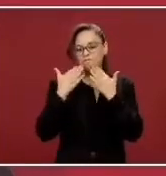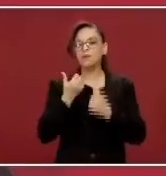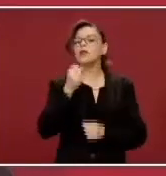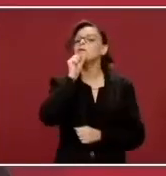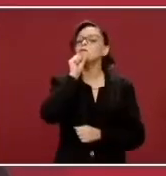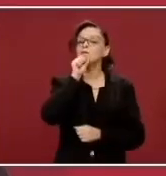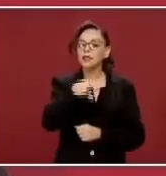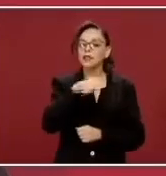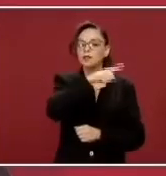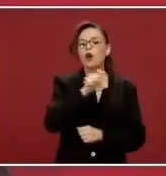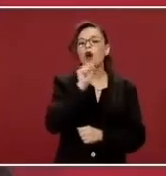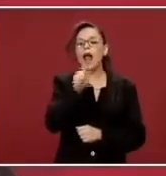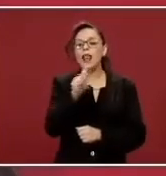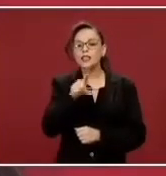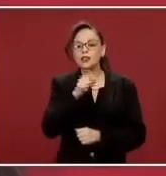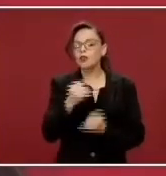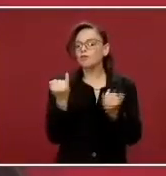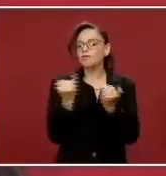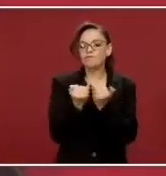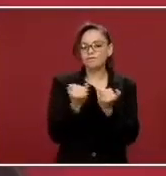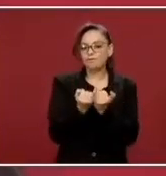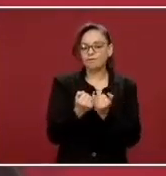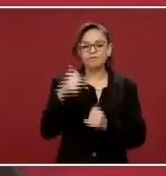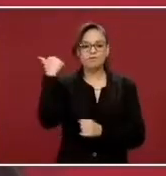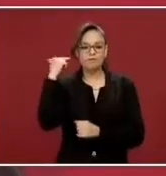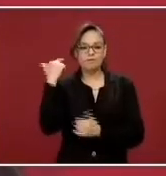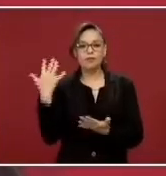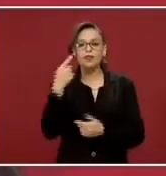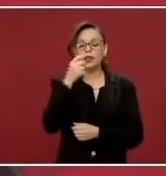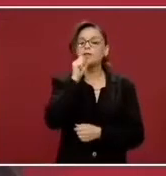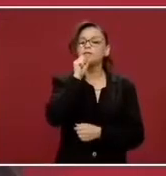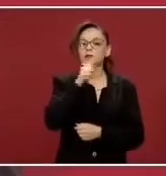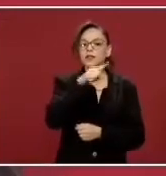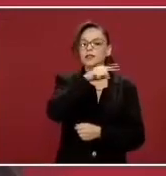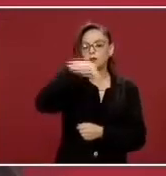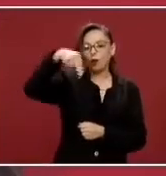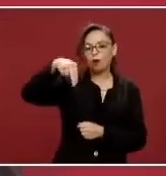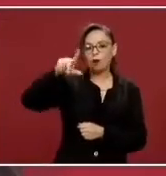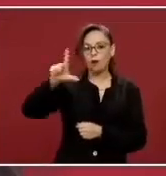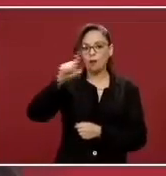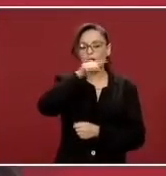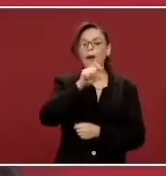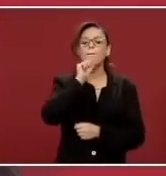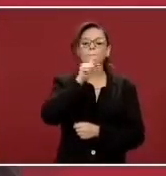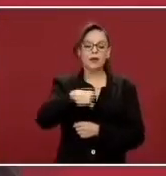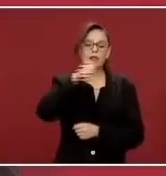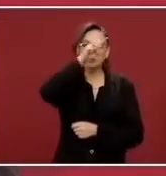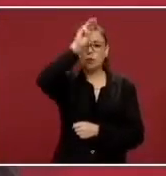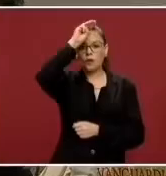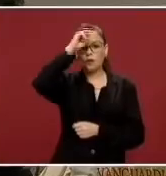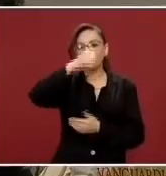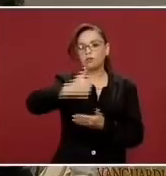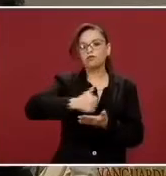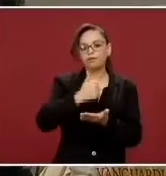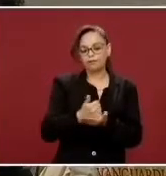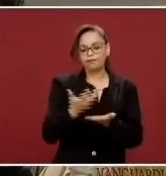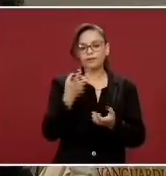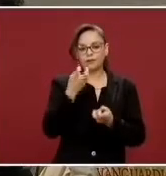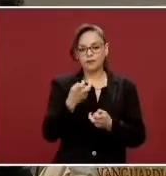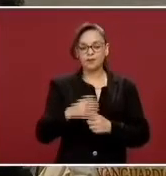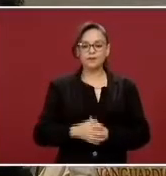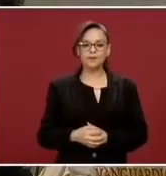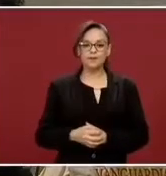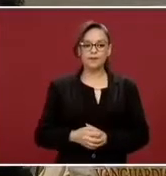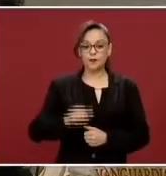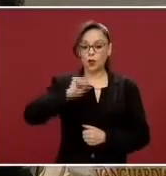zona metropolitana de Guadalajara y en el caso de Nuevo León es la zona metropolitana de Monterrey. En la siguiente diapositiva